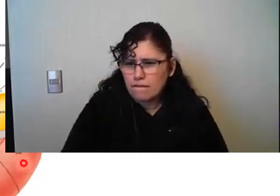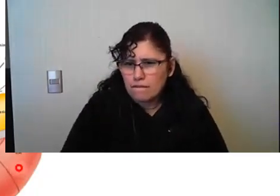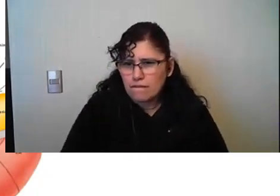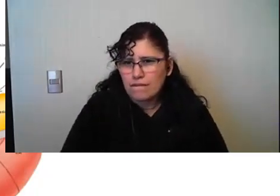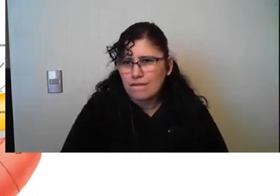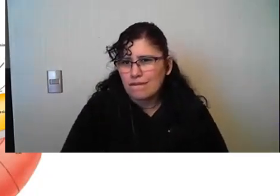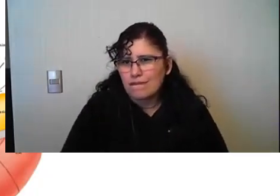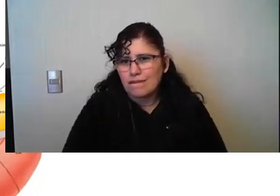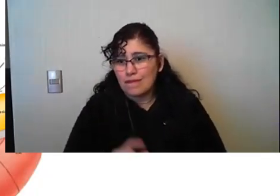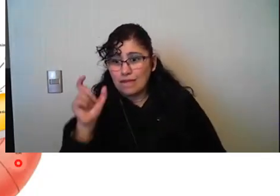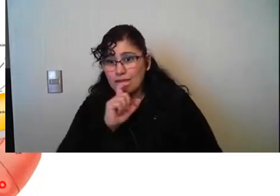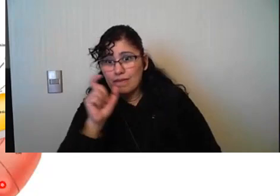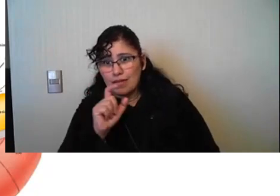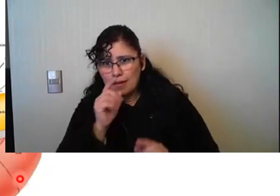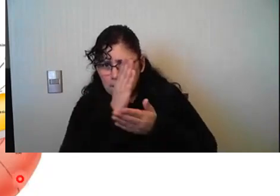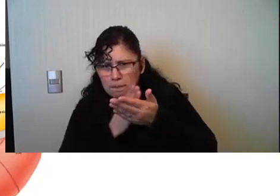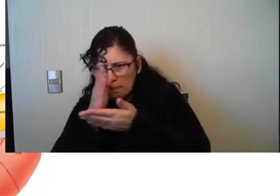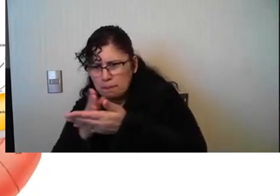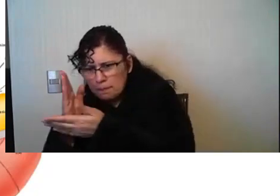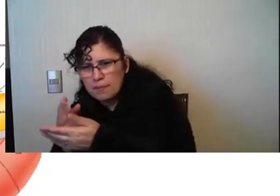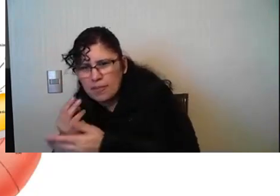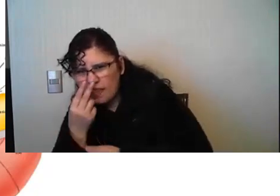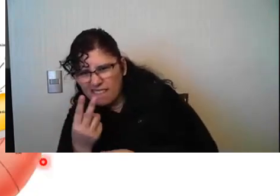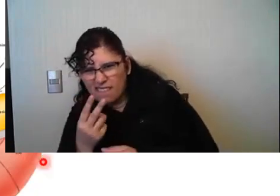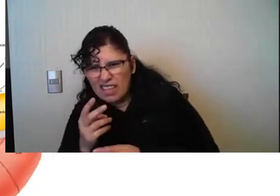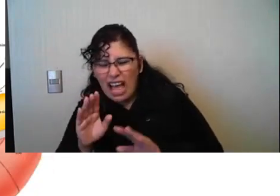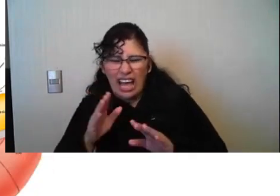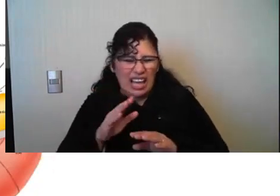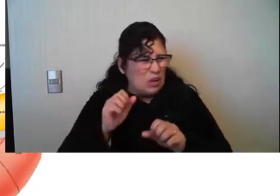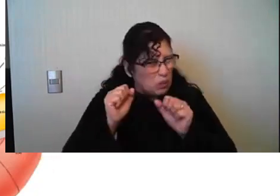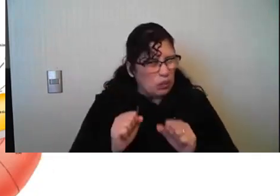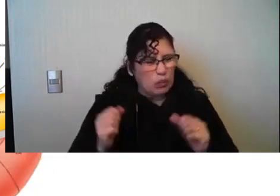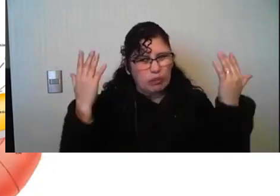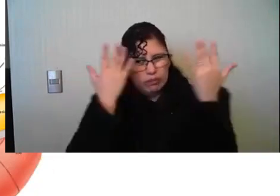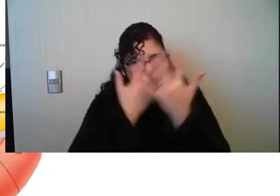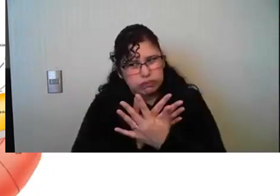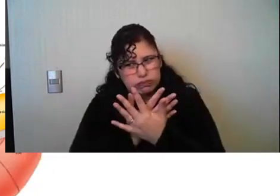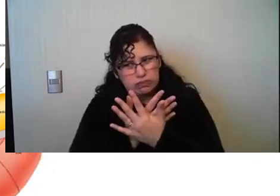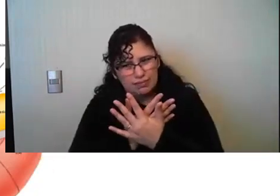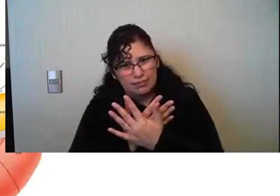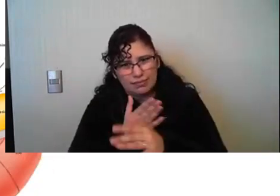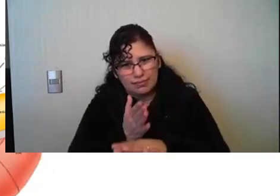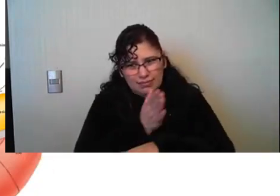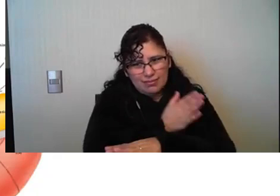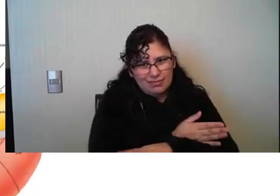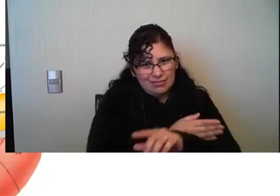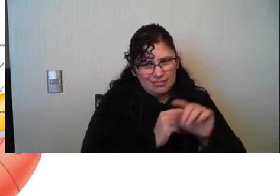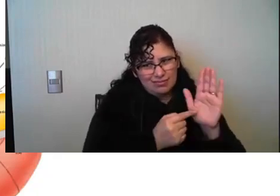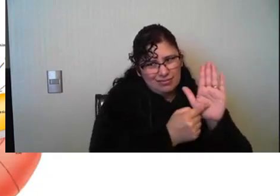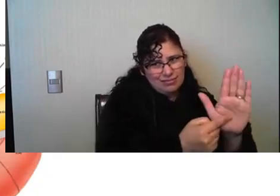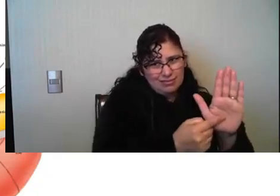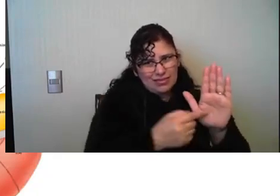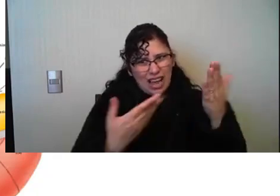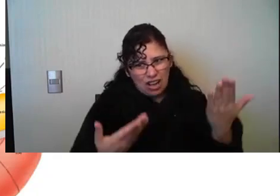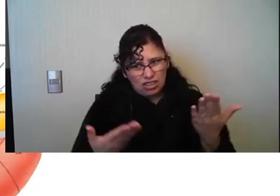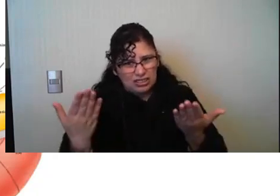Y aquí podríamos quizás hasta confundirnos con alguna clasificación de lo que nosotros hemos entregado acá, y de repente en distintos